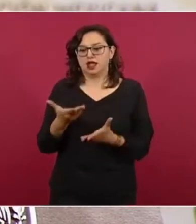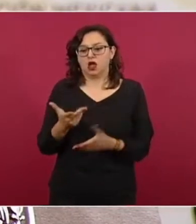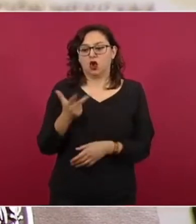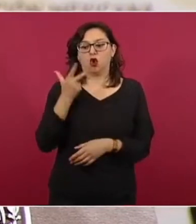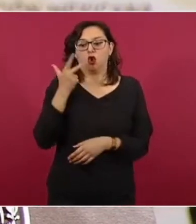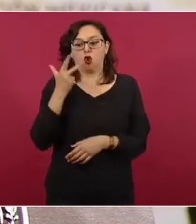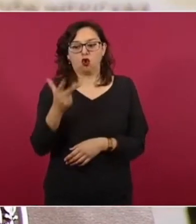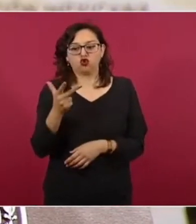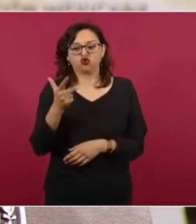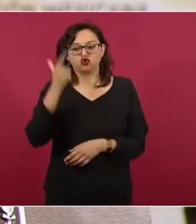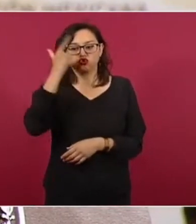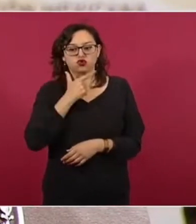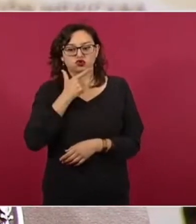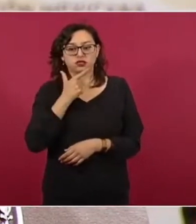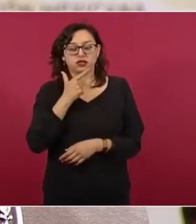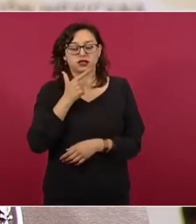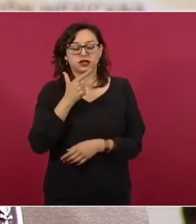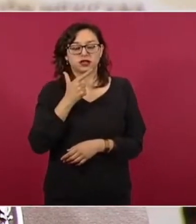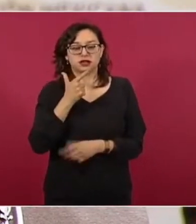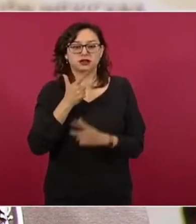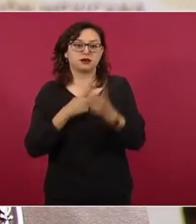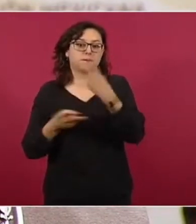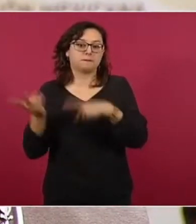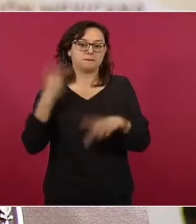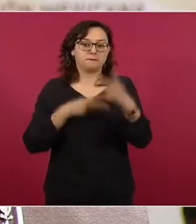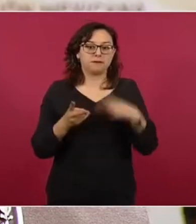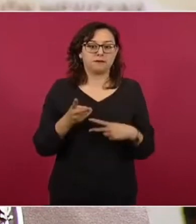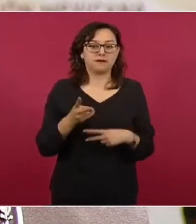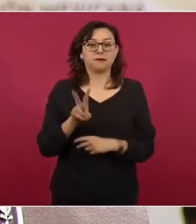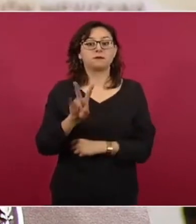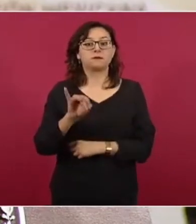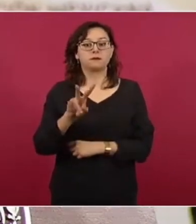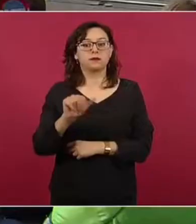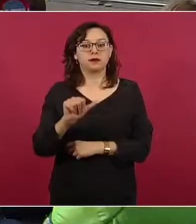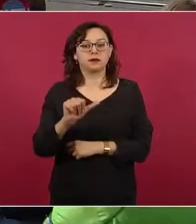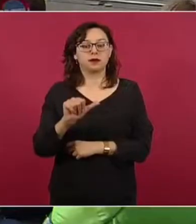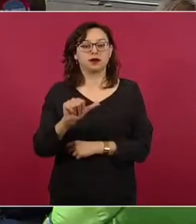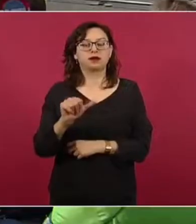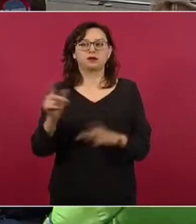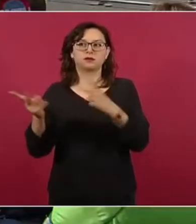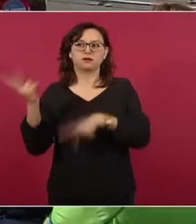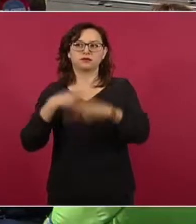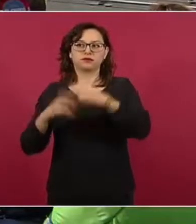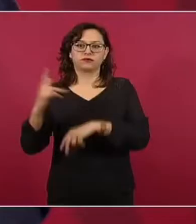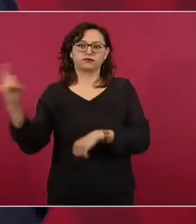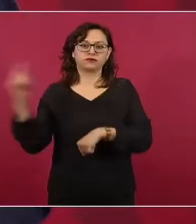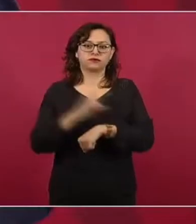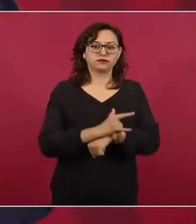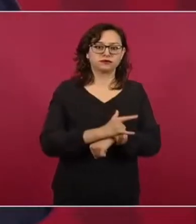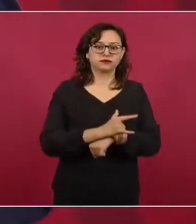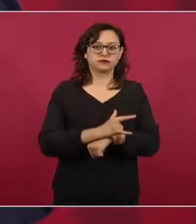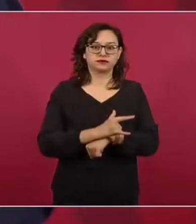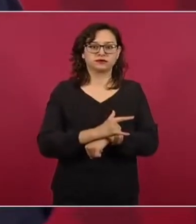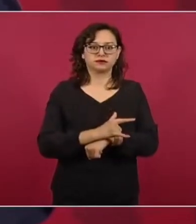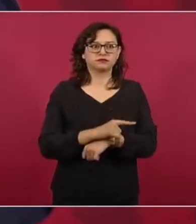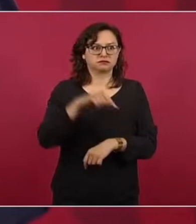Sí, es un vuelo de víveros y el lunes, digo, vamos a llegar